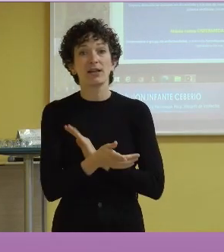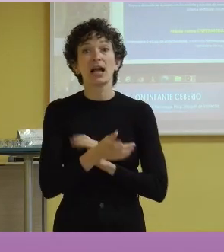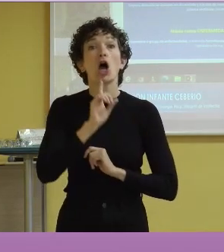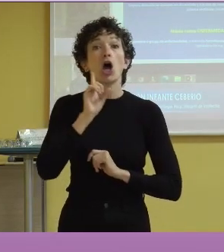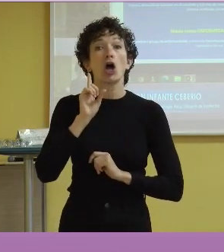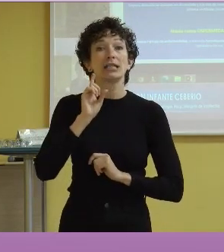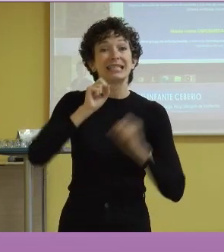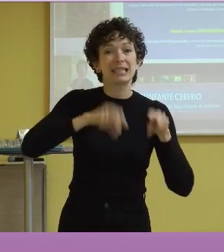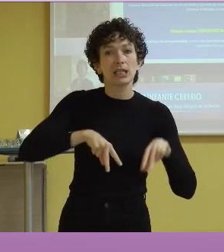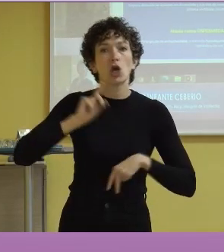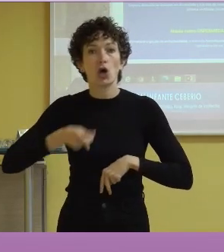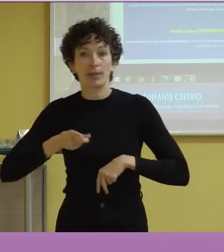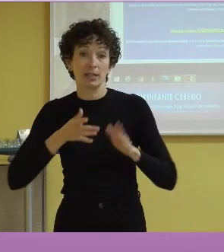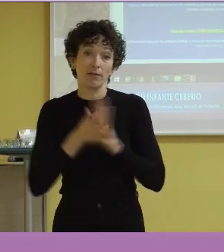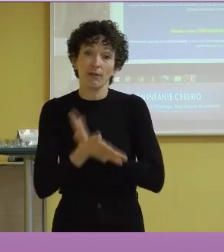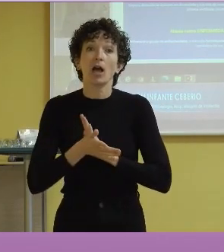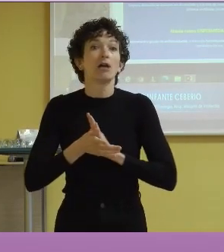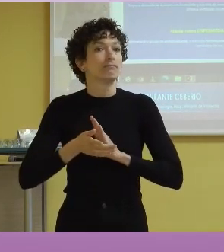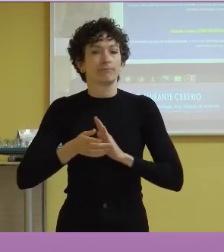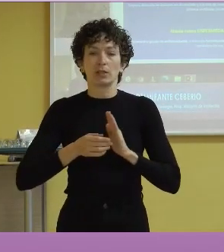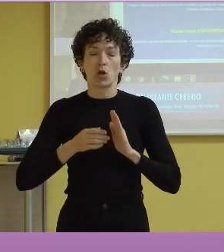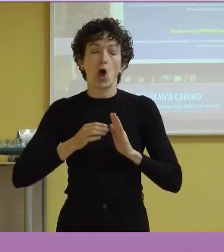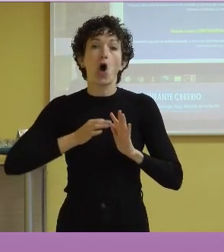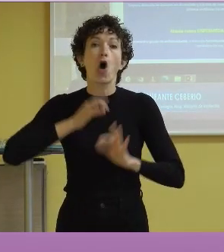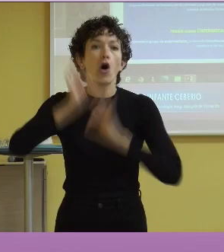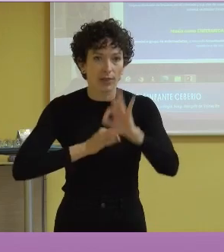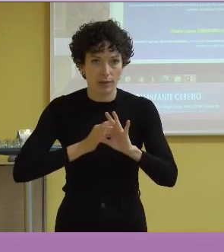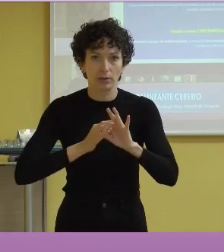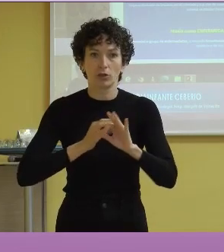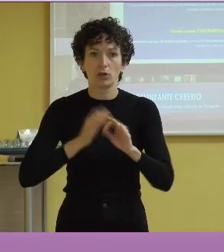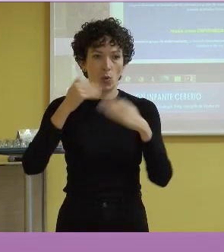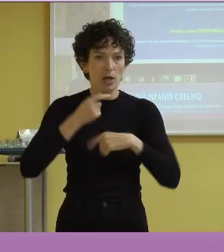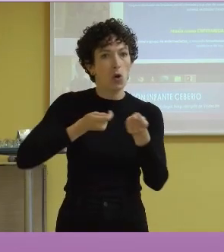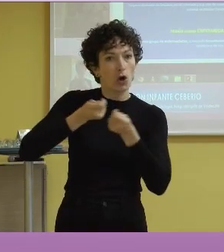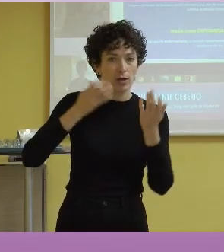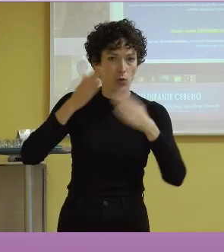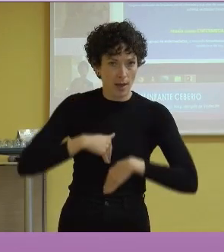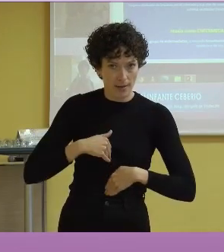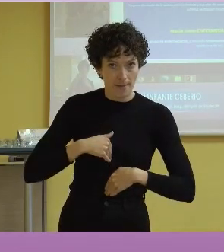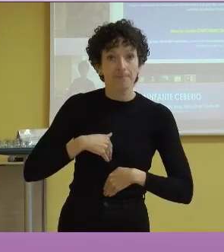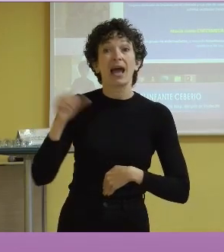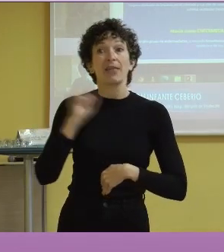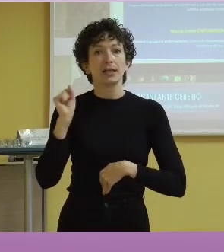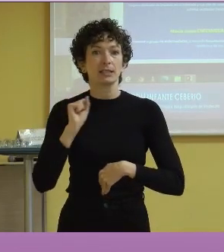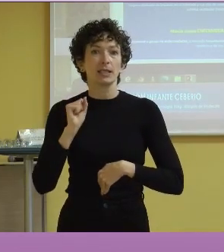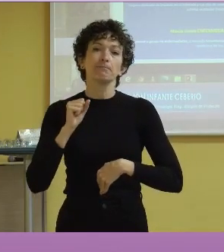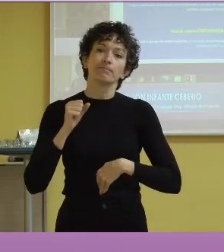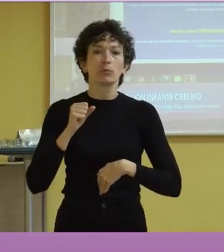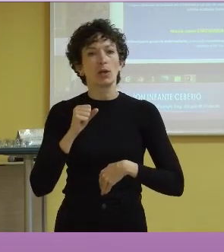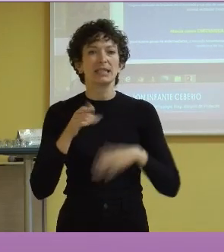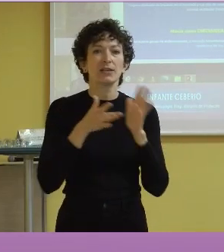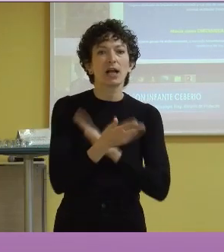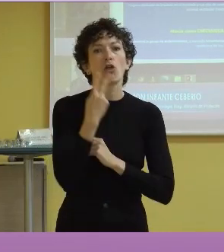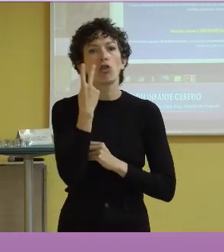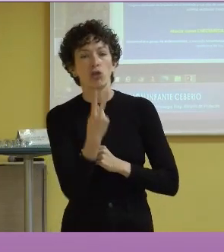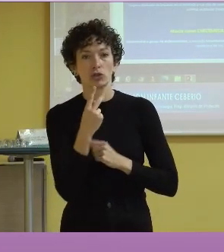por tanto, nos habla de desorden. Realmente, ataxia tiene una doble acepción para los médicos. Podemos hablar de ataxia como un síntoma o